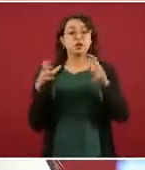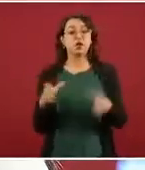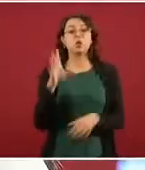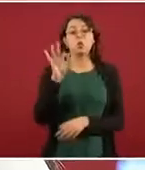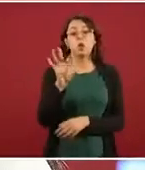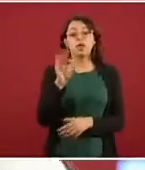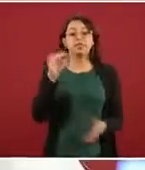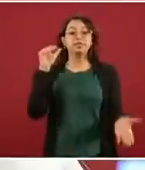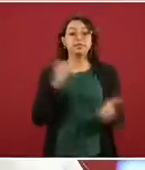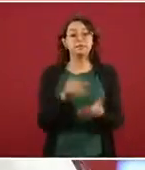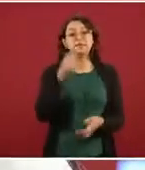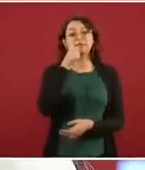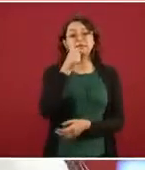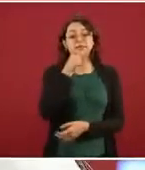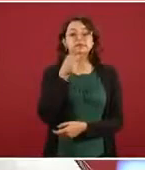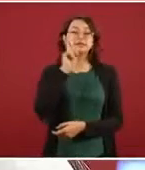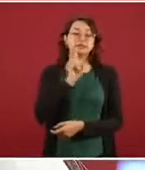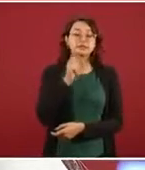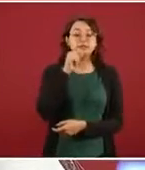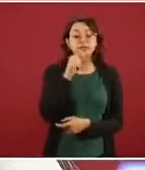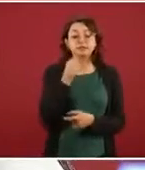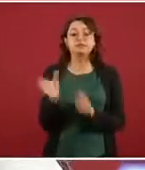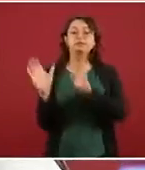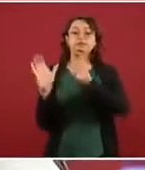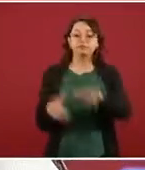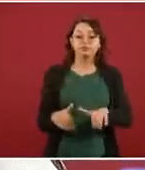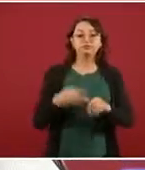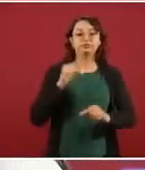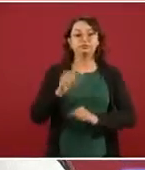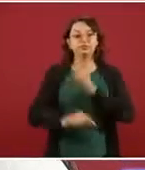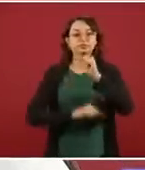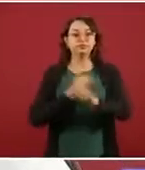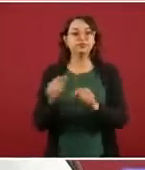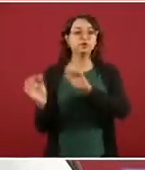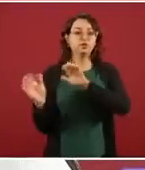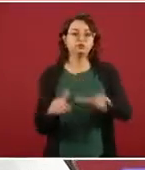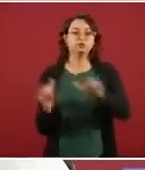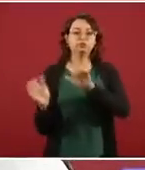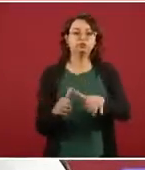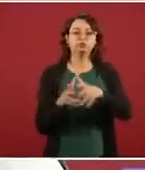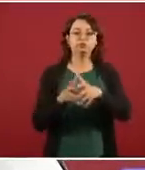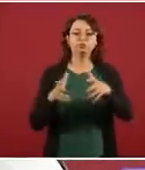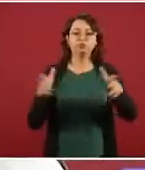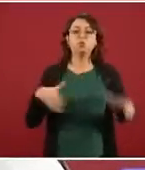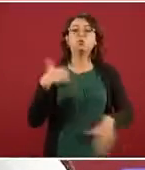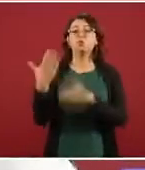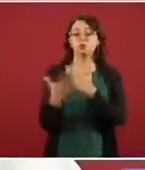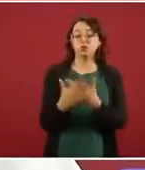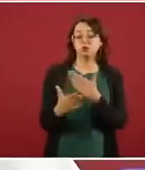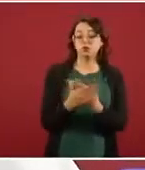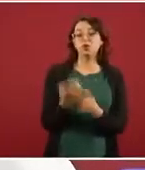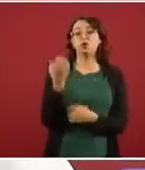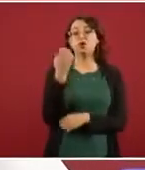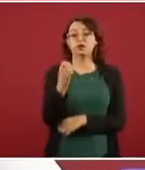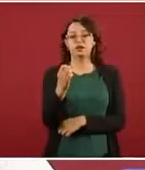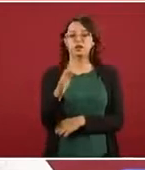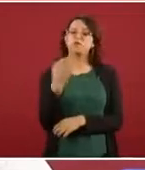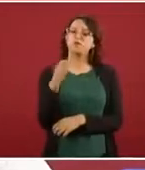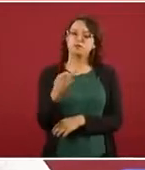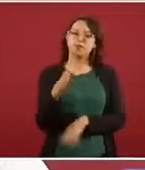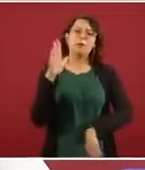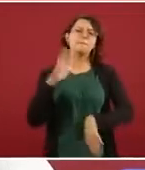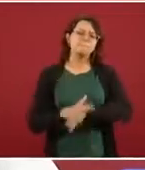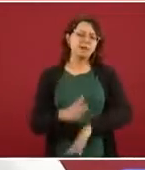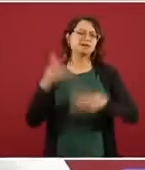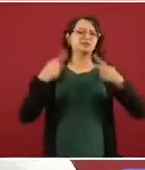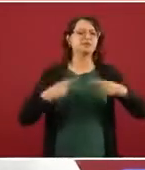que ingresamos y hemos estado avanzando en su incorporación. Y en el mes de enero y febrero daremos otro avance